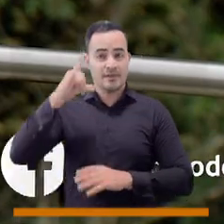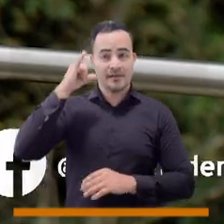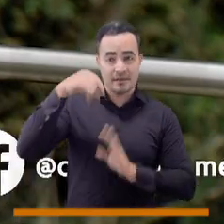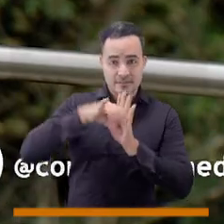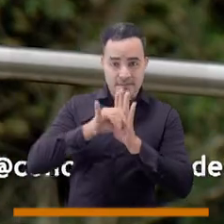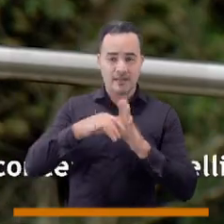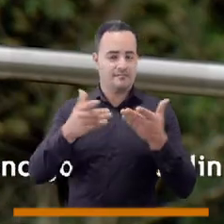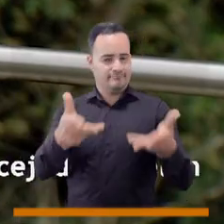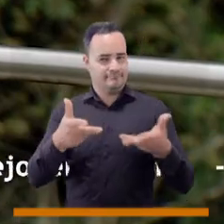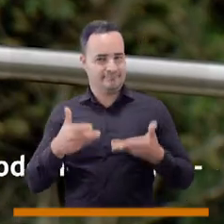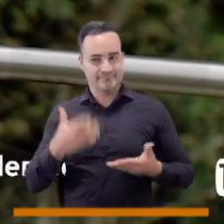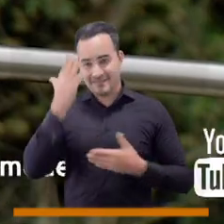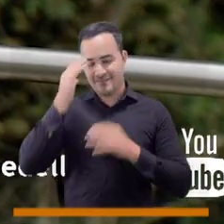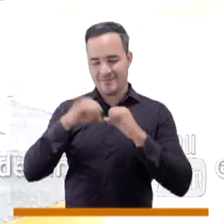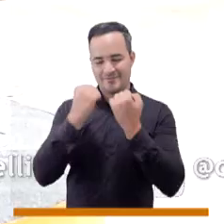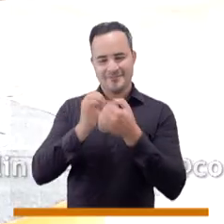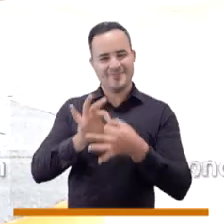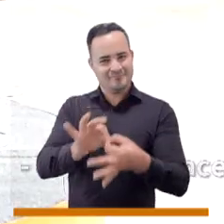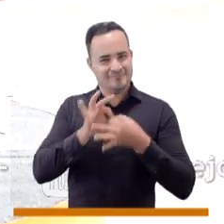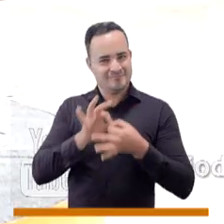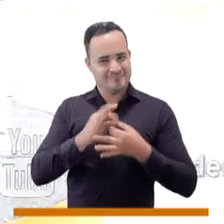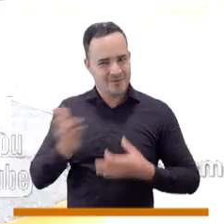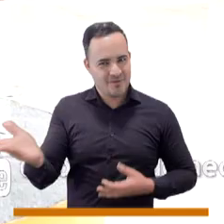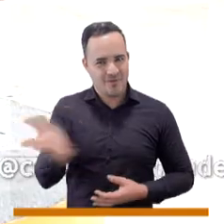porque el Consejo somos tú y yo.